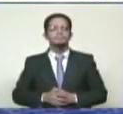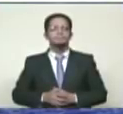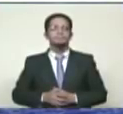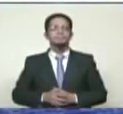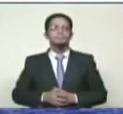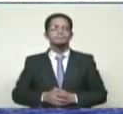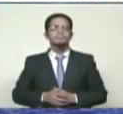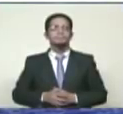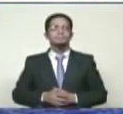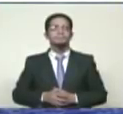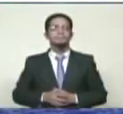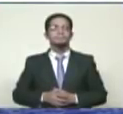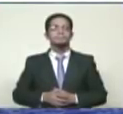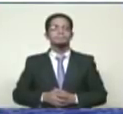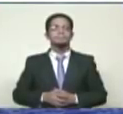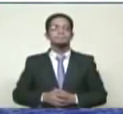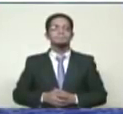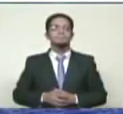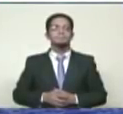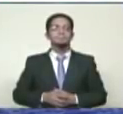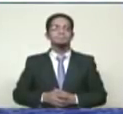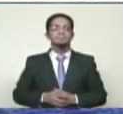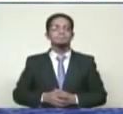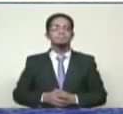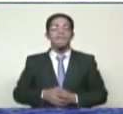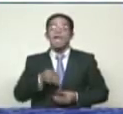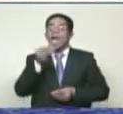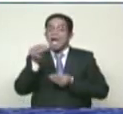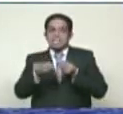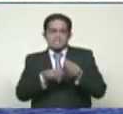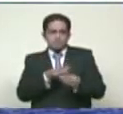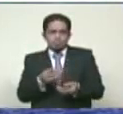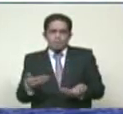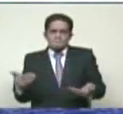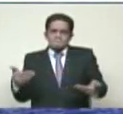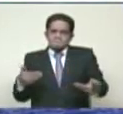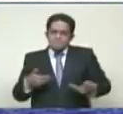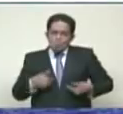haciendo a veces de tripa corazón.